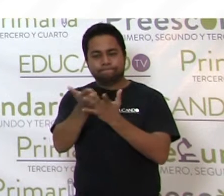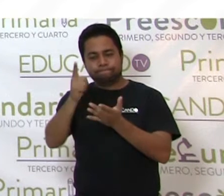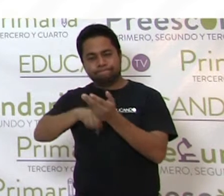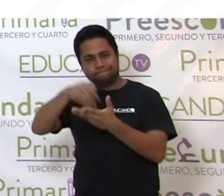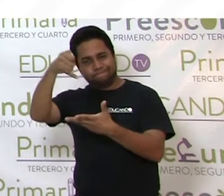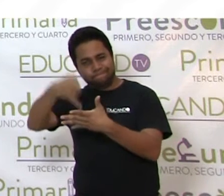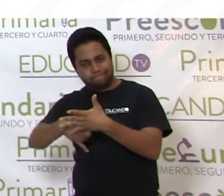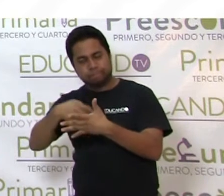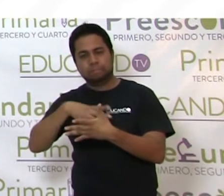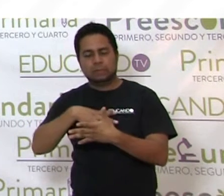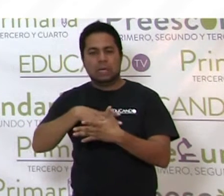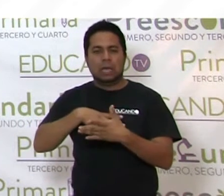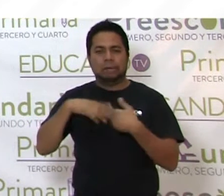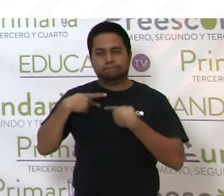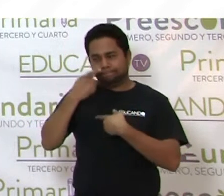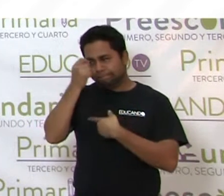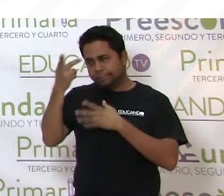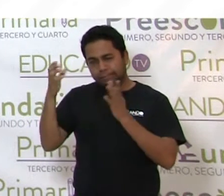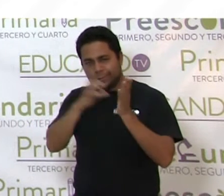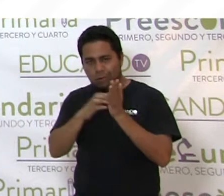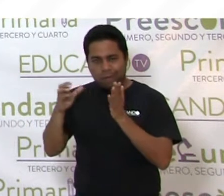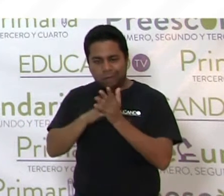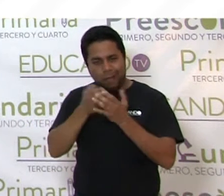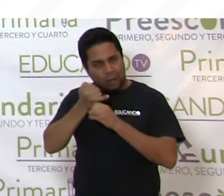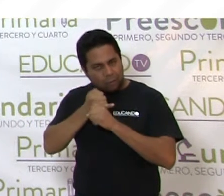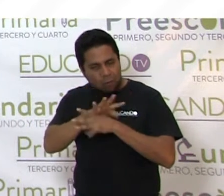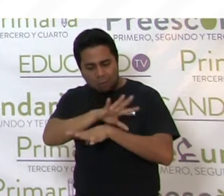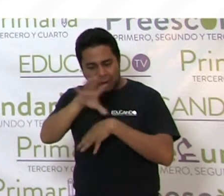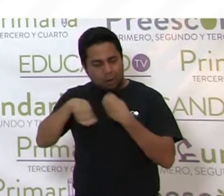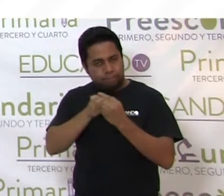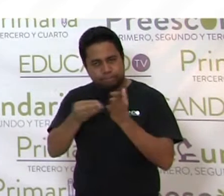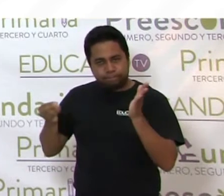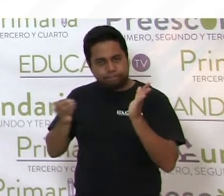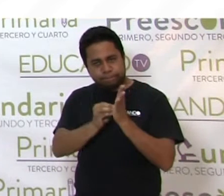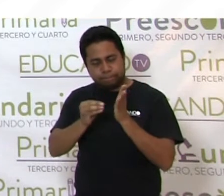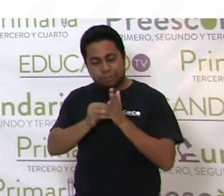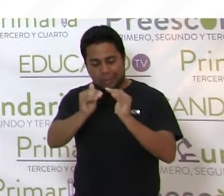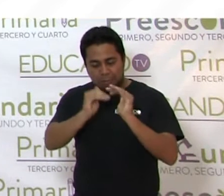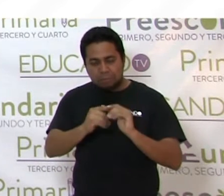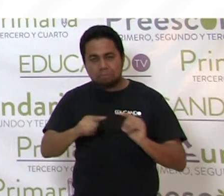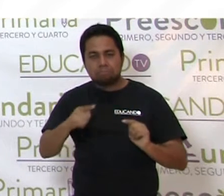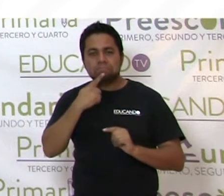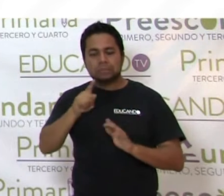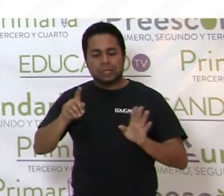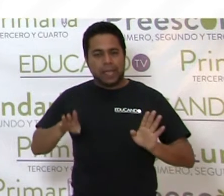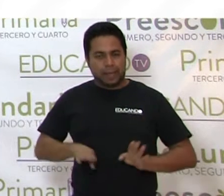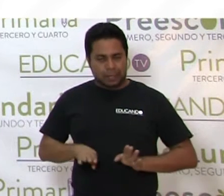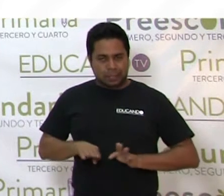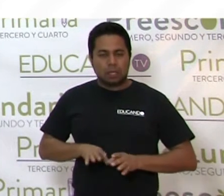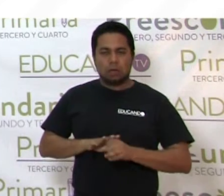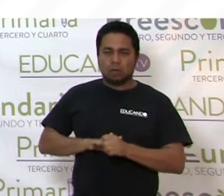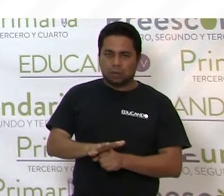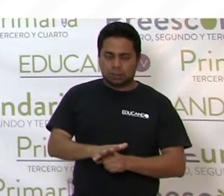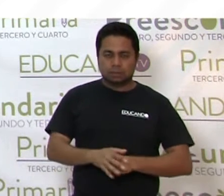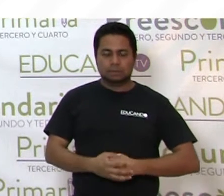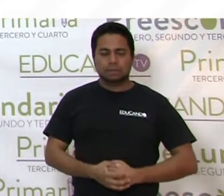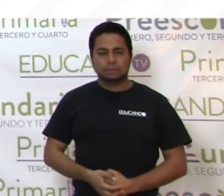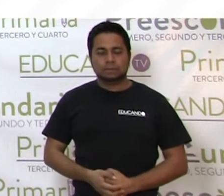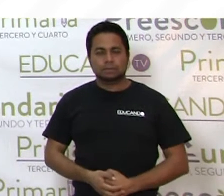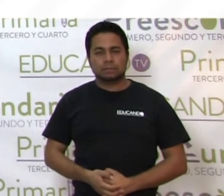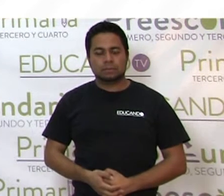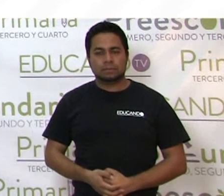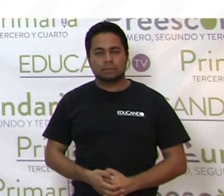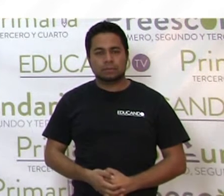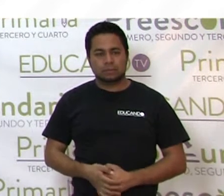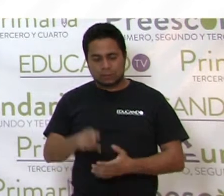a través de comentarios e información. Más abajo dice características. Lo